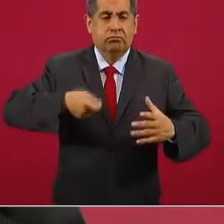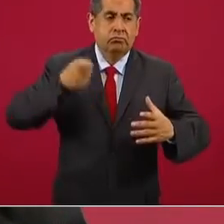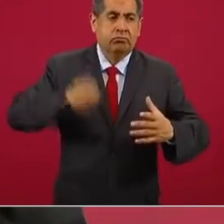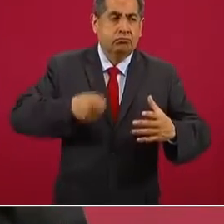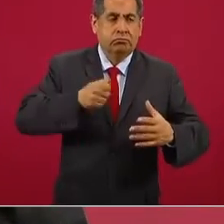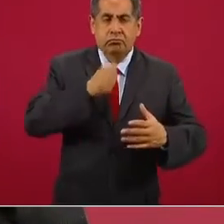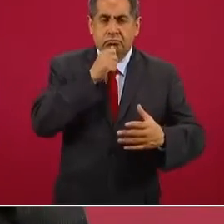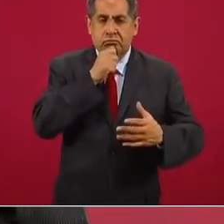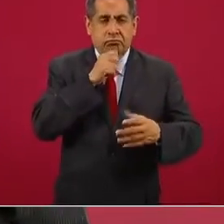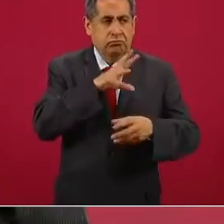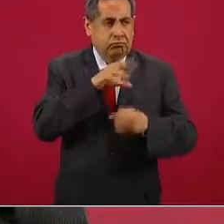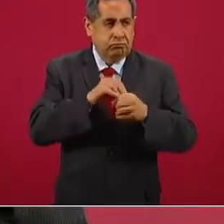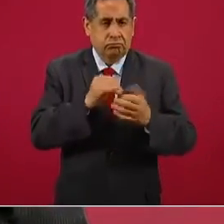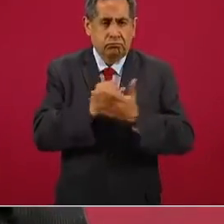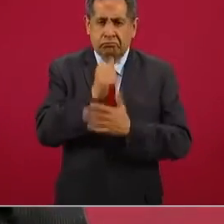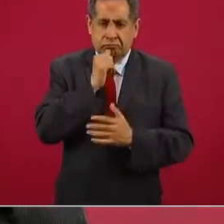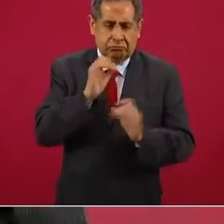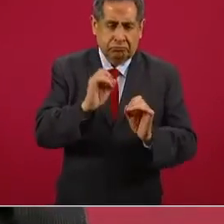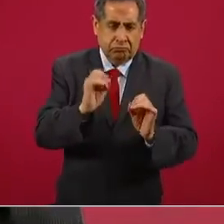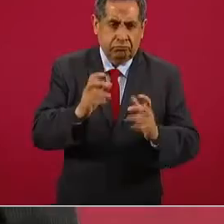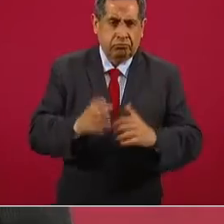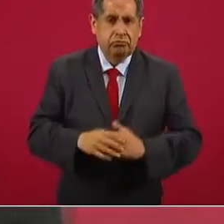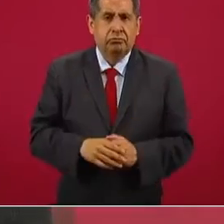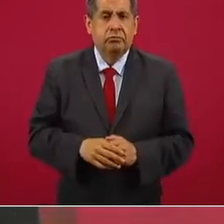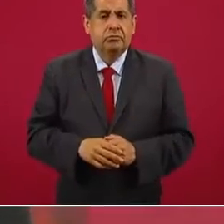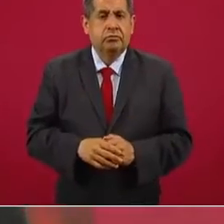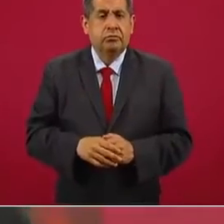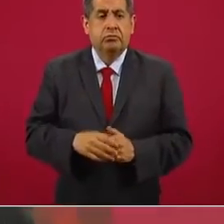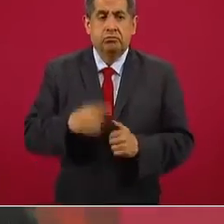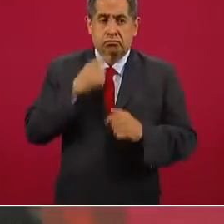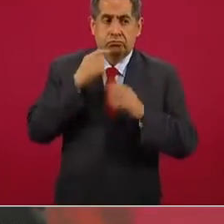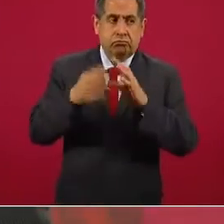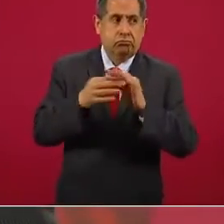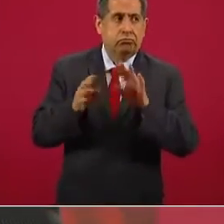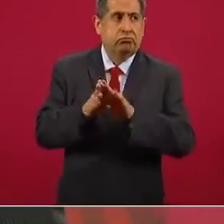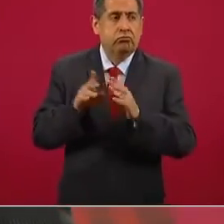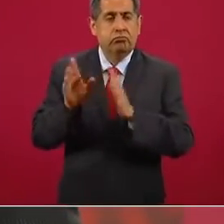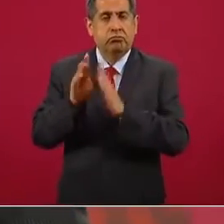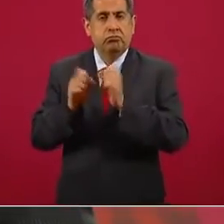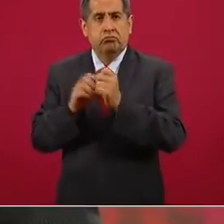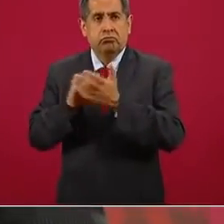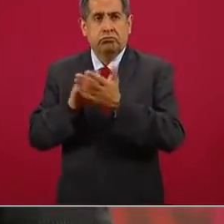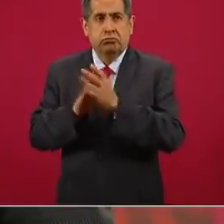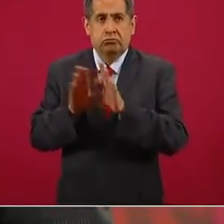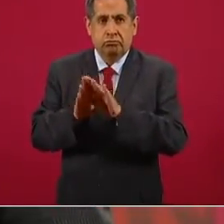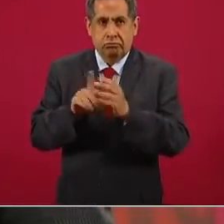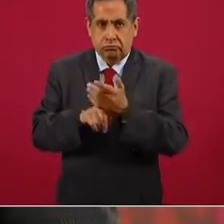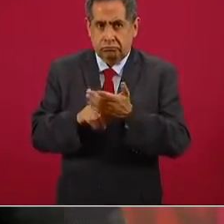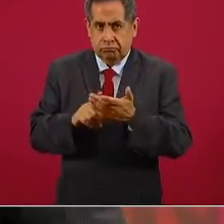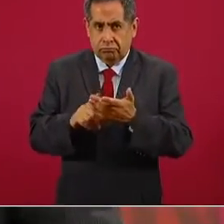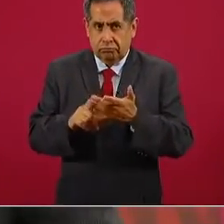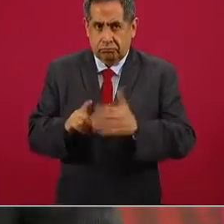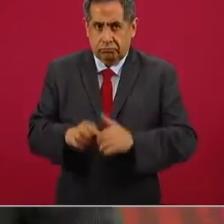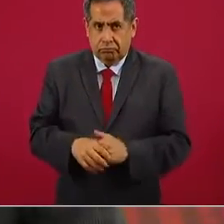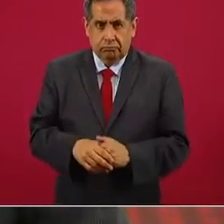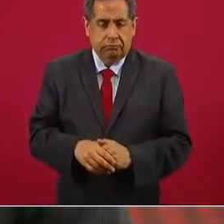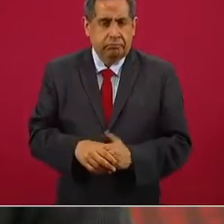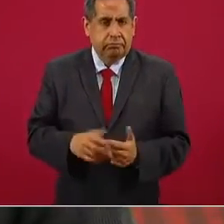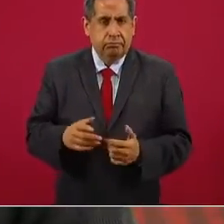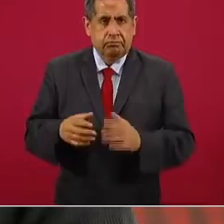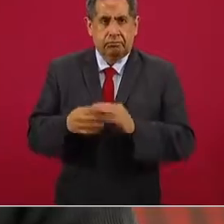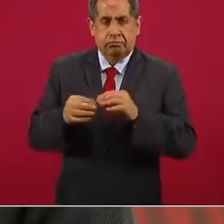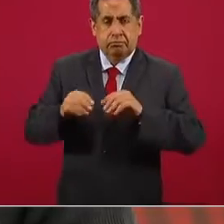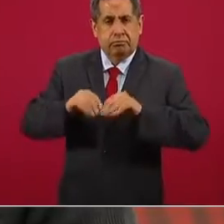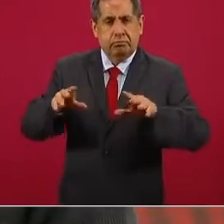validado la consulta, no había declarado que era constitucional y ya se había dado a conocer